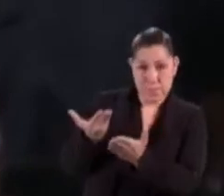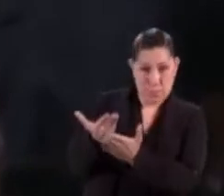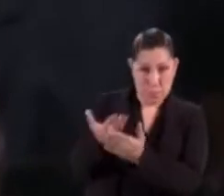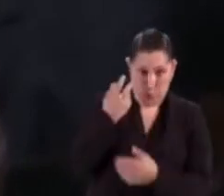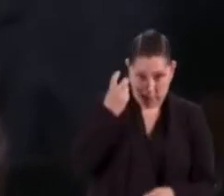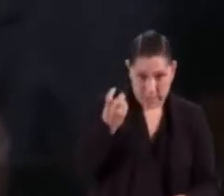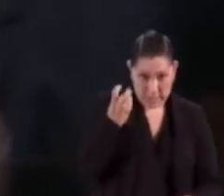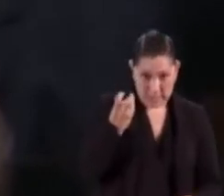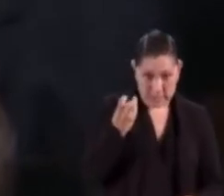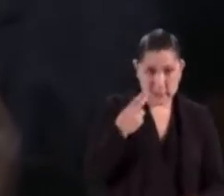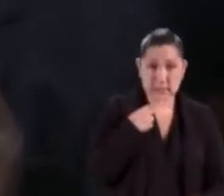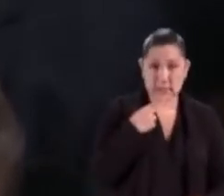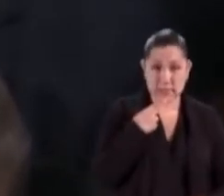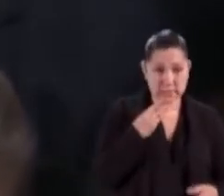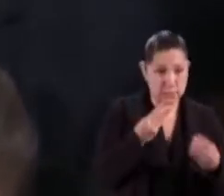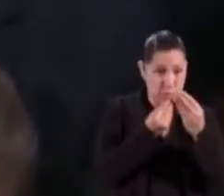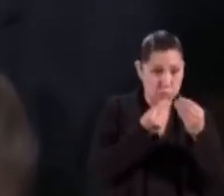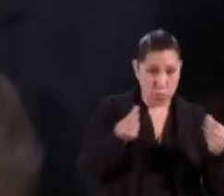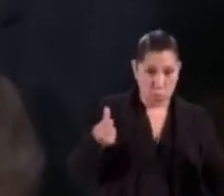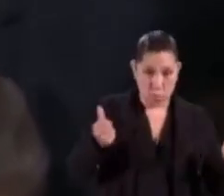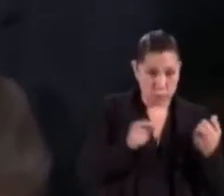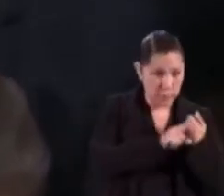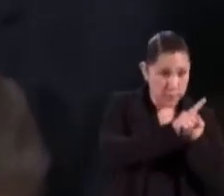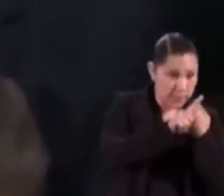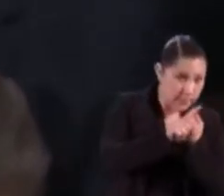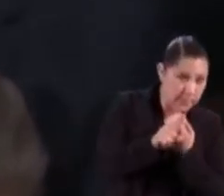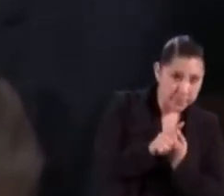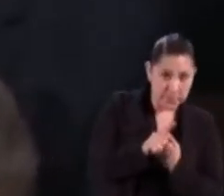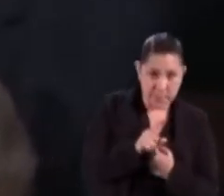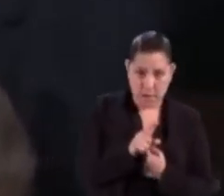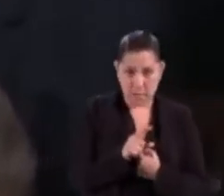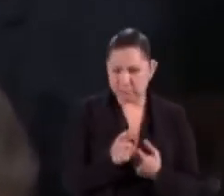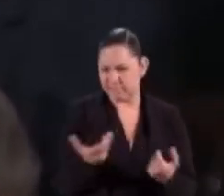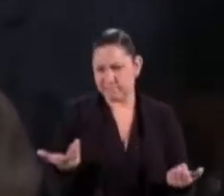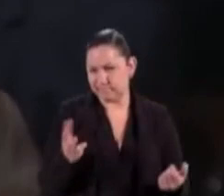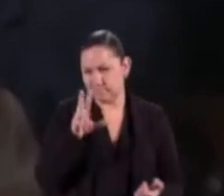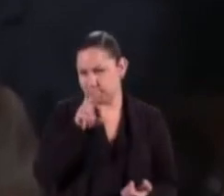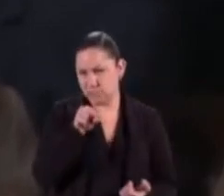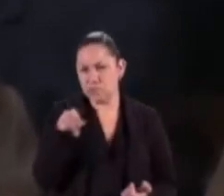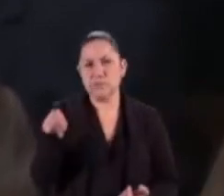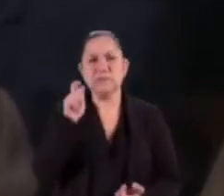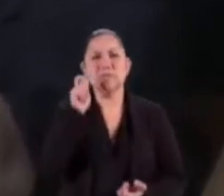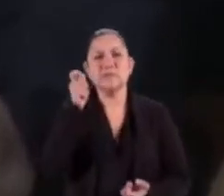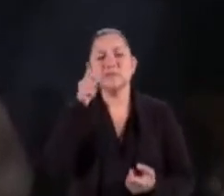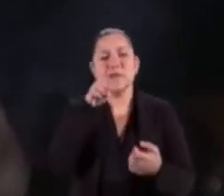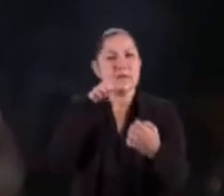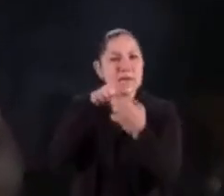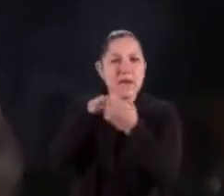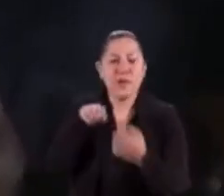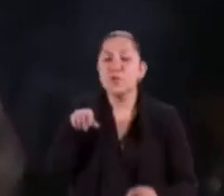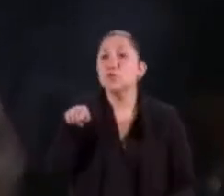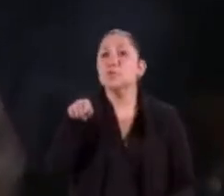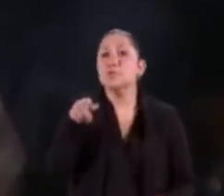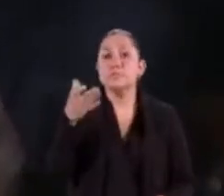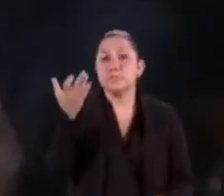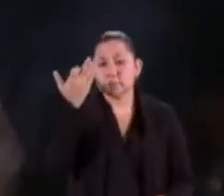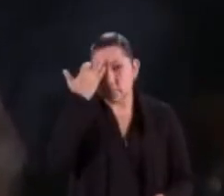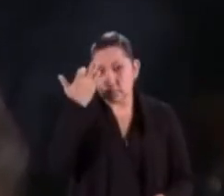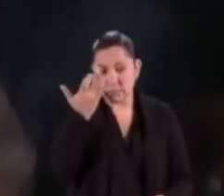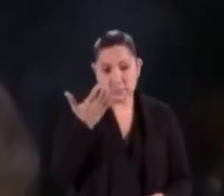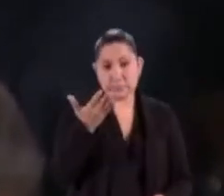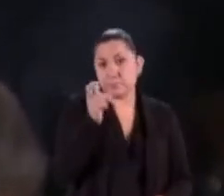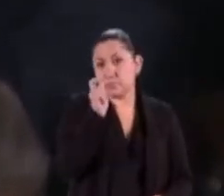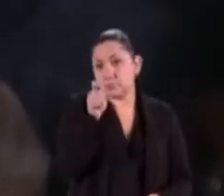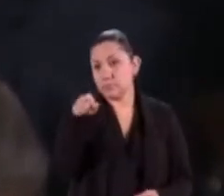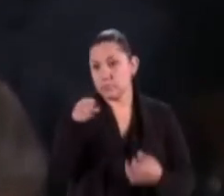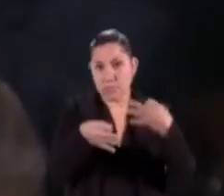engaño. Aprobar esta reforma solamente provocaría una amenaza al Poder Judicial que